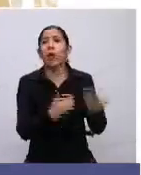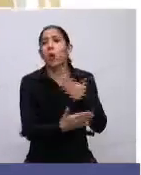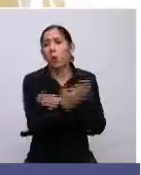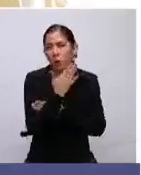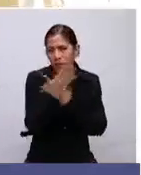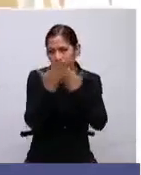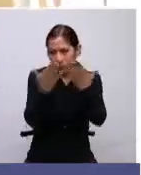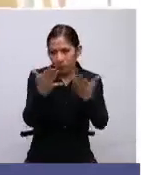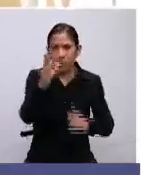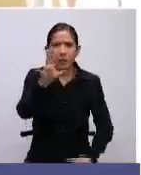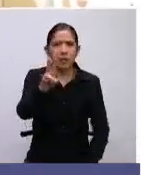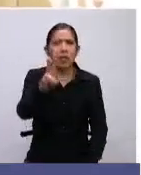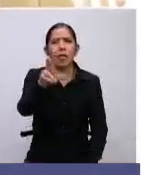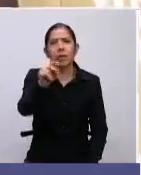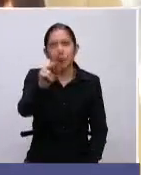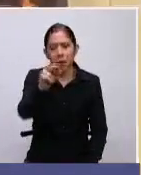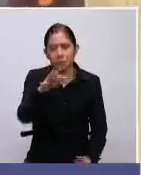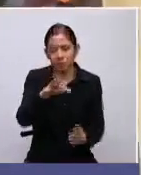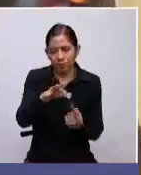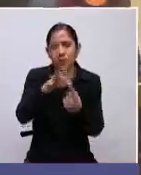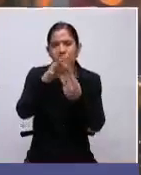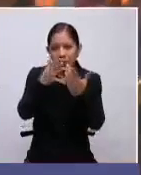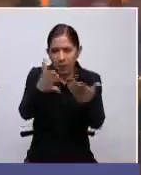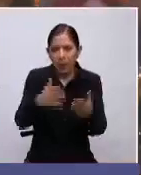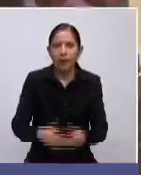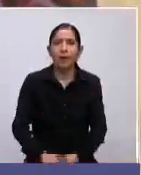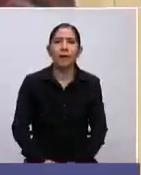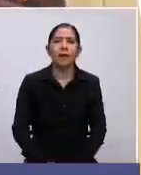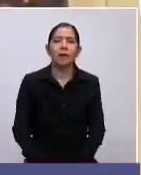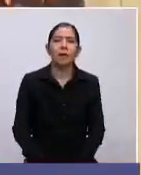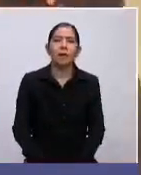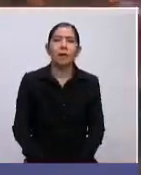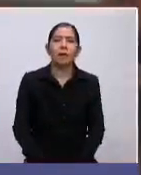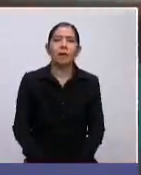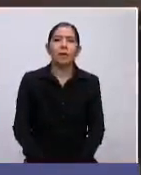este prestigioso medio de comunicación.